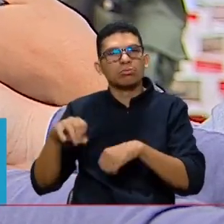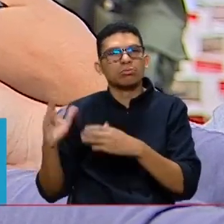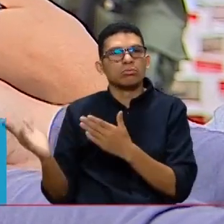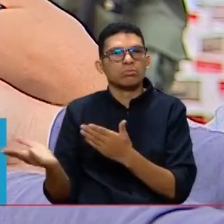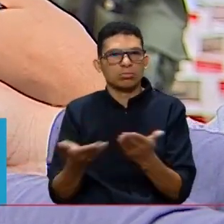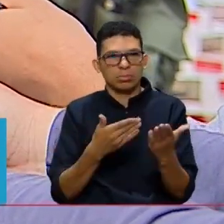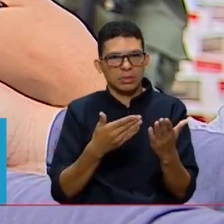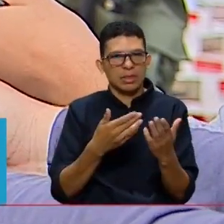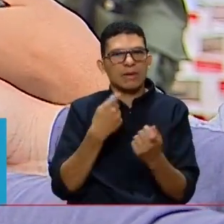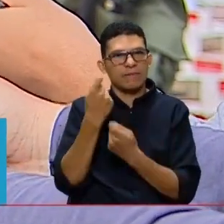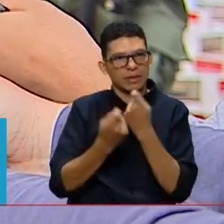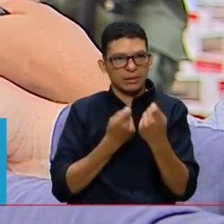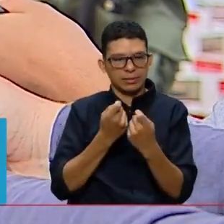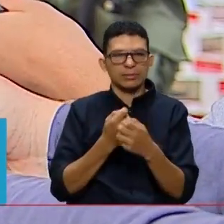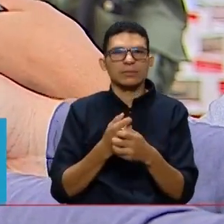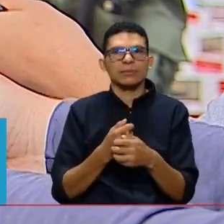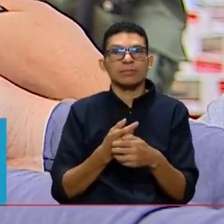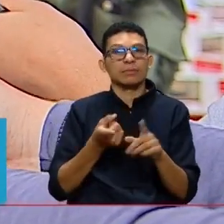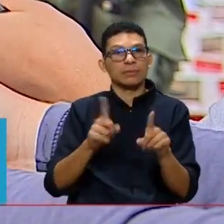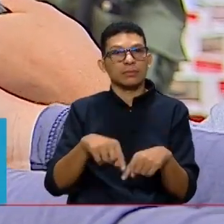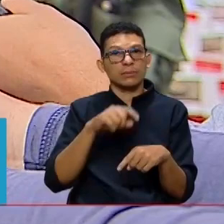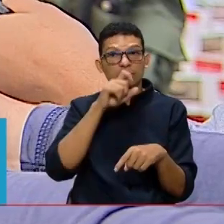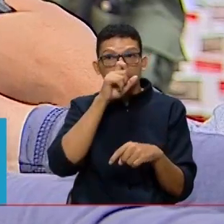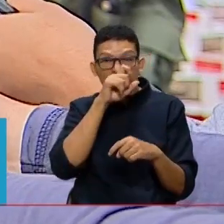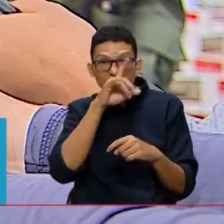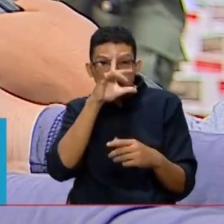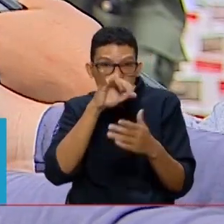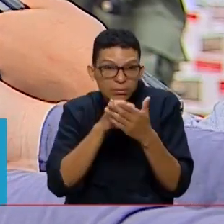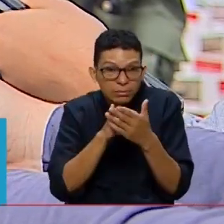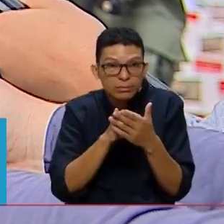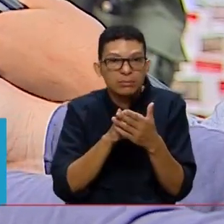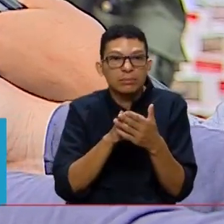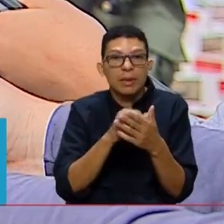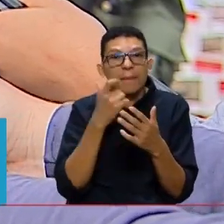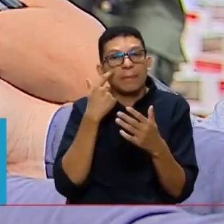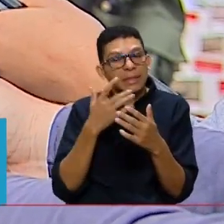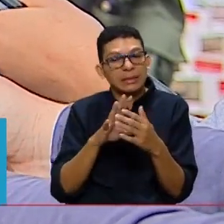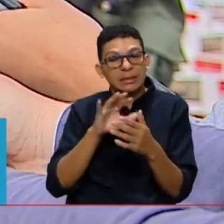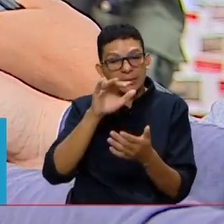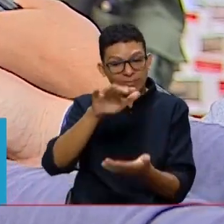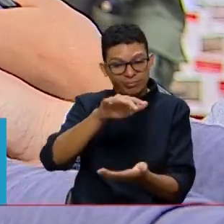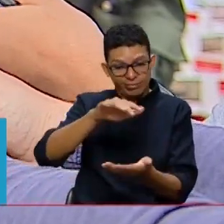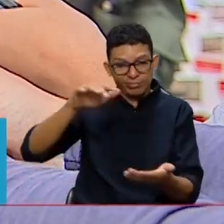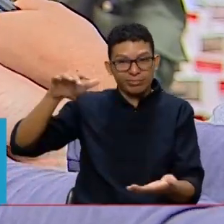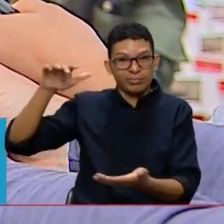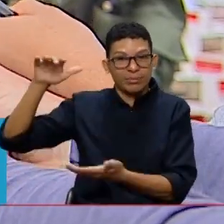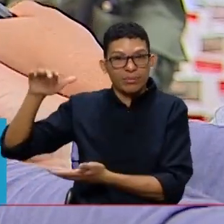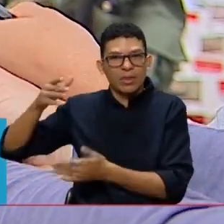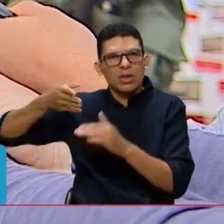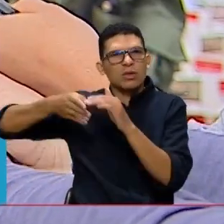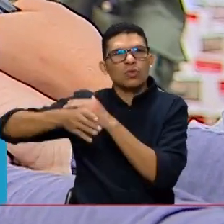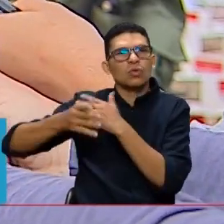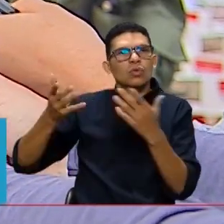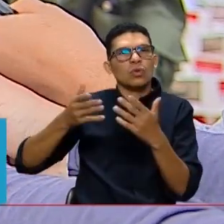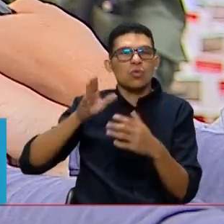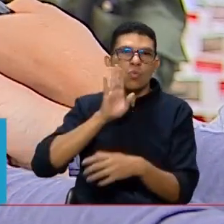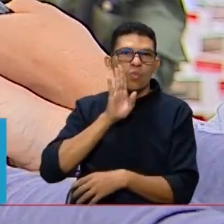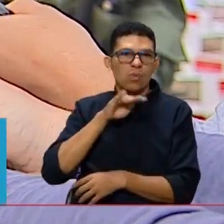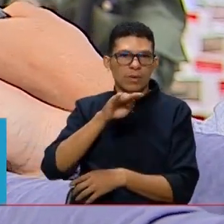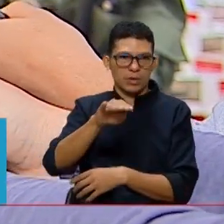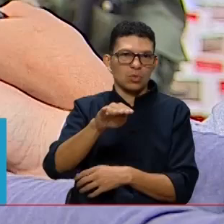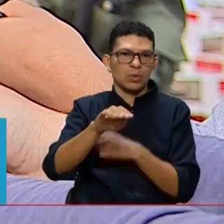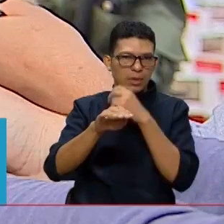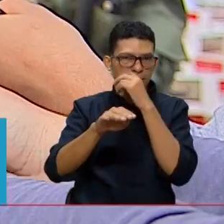al contrabando e igualmente se presume que esta mercancía incautada había ingresado por el puerto de